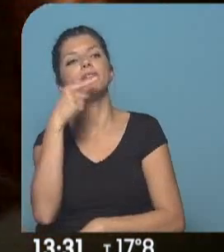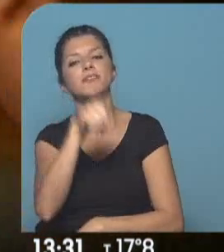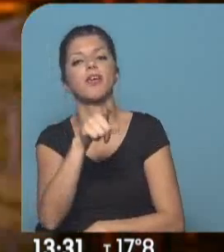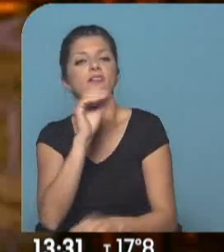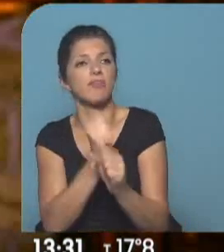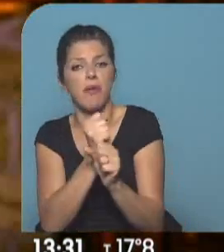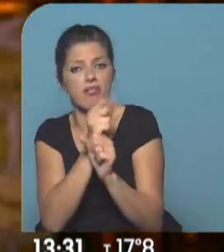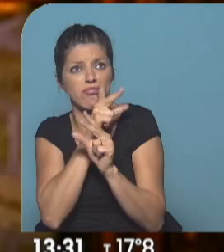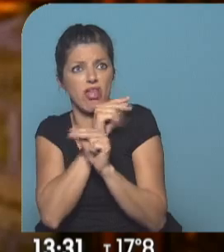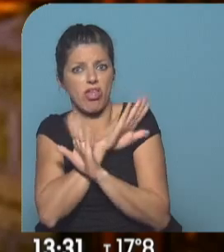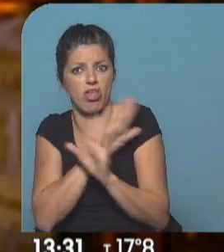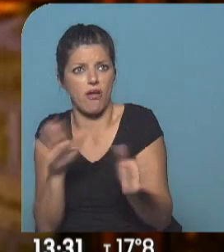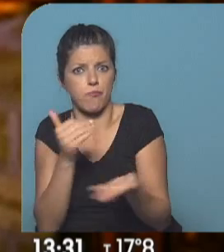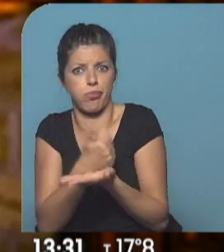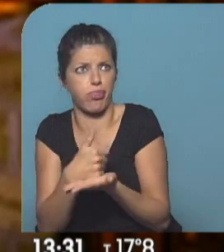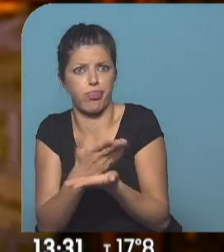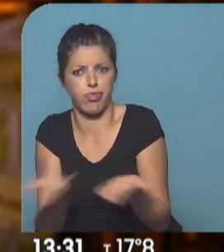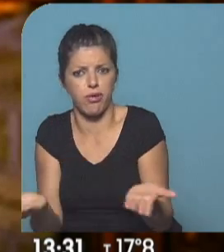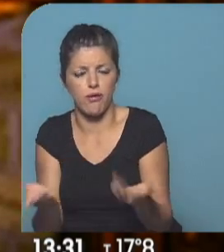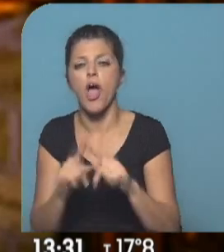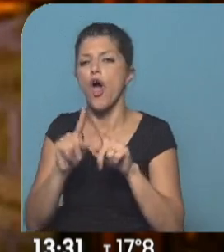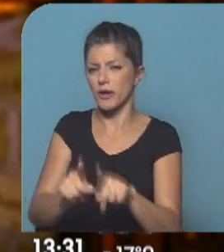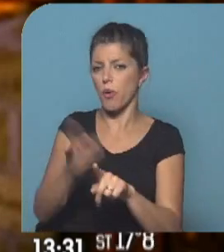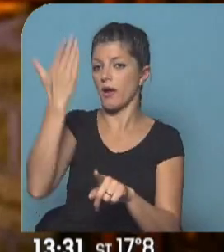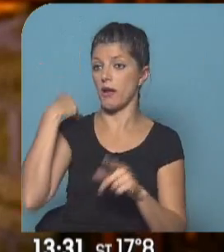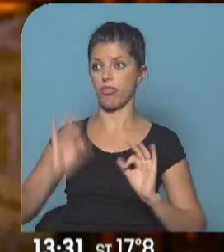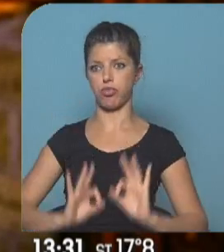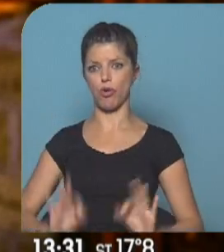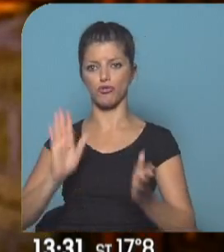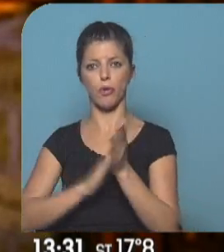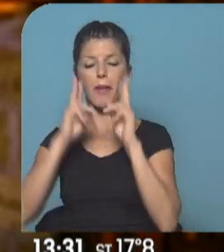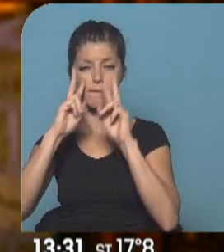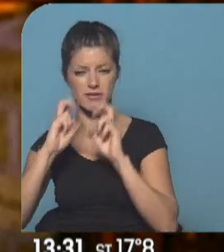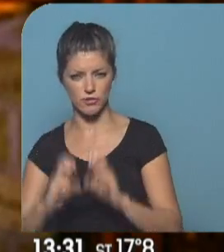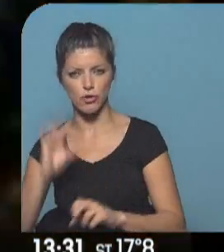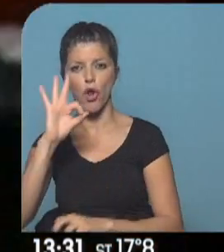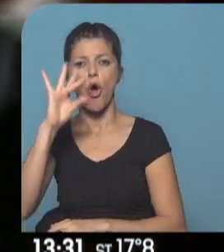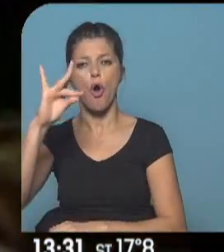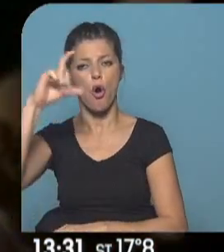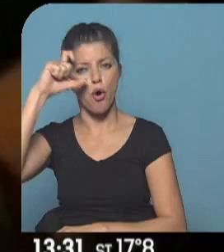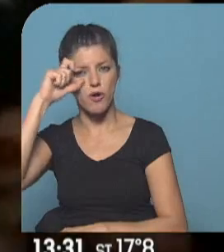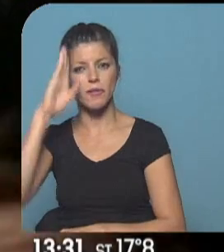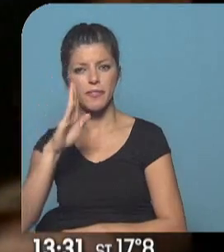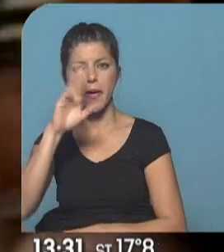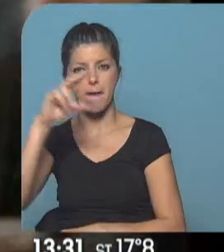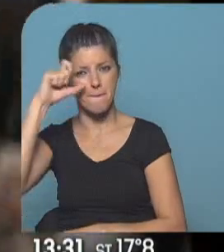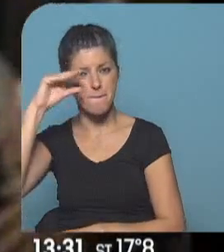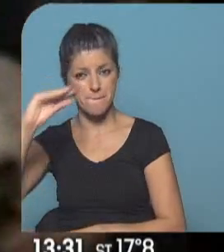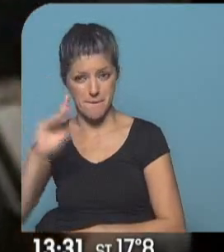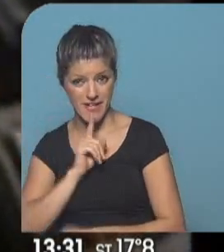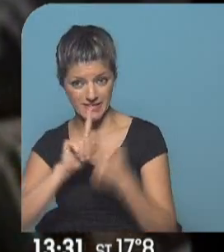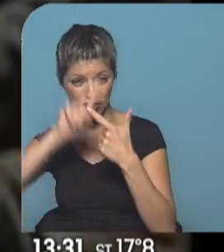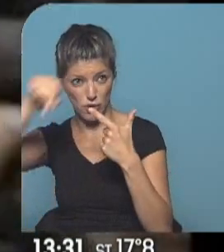ausente. A pesar de haber salido indemne del escándalo Odebrecht, que ensució la campaña electoral, llevando a la cárcel a